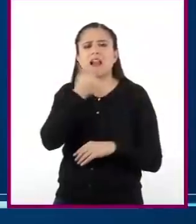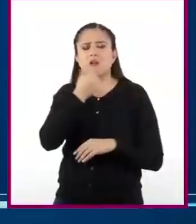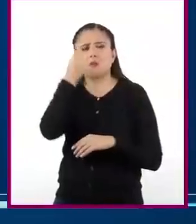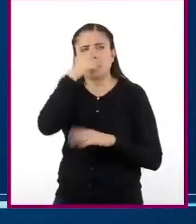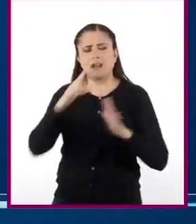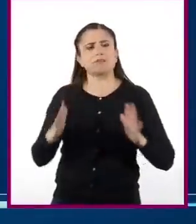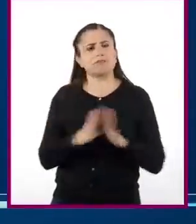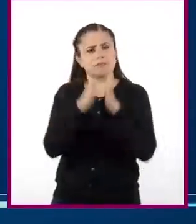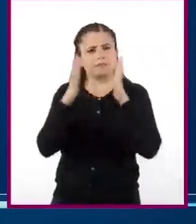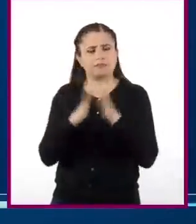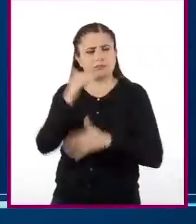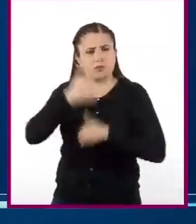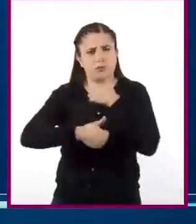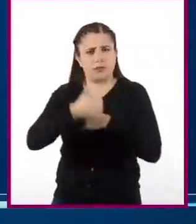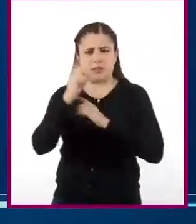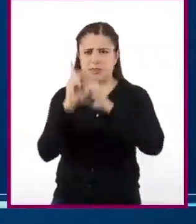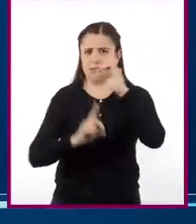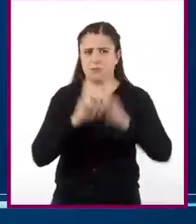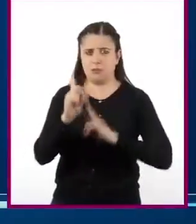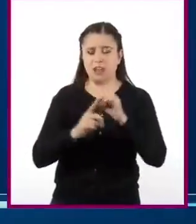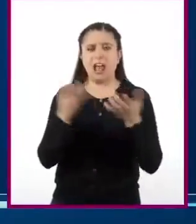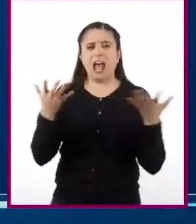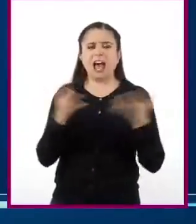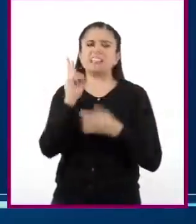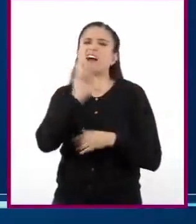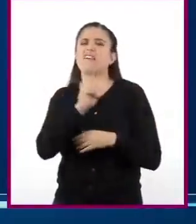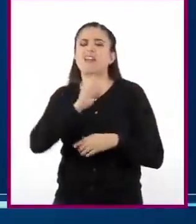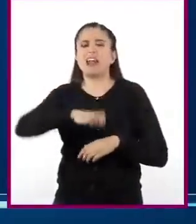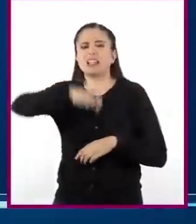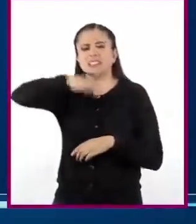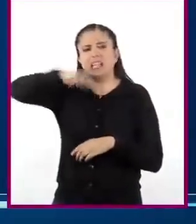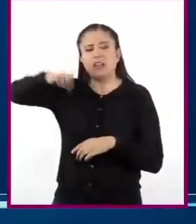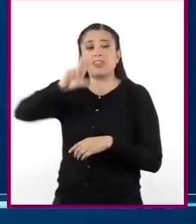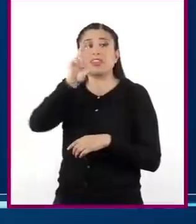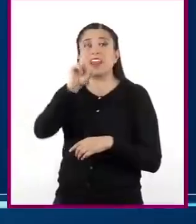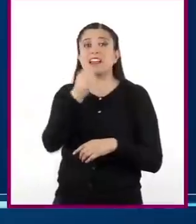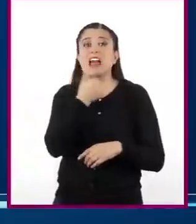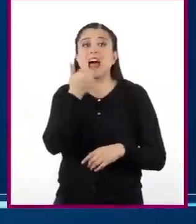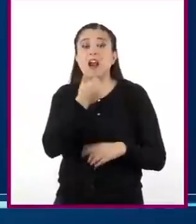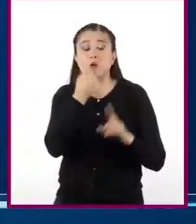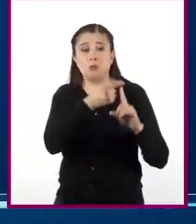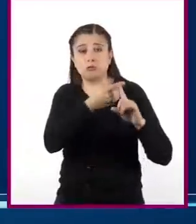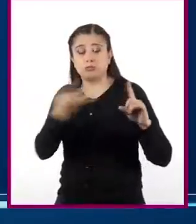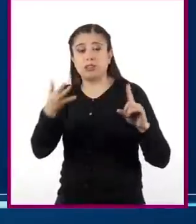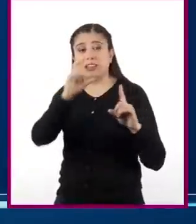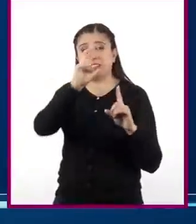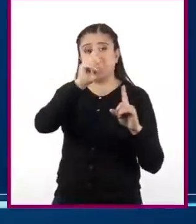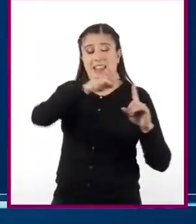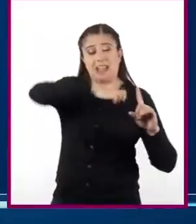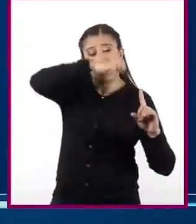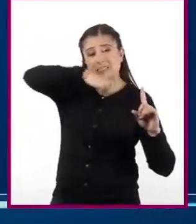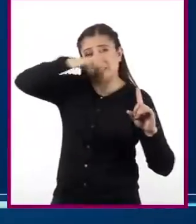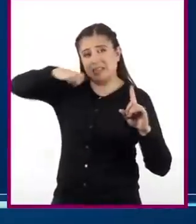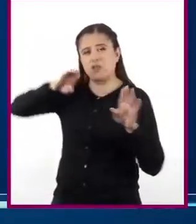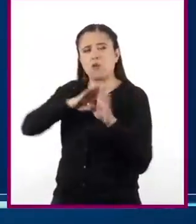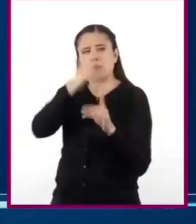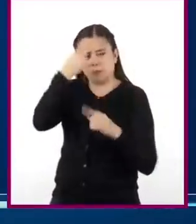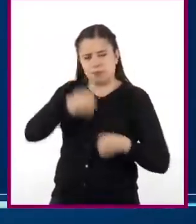competencia deportiva, así que se hizo la medición de la estatura de 30 estudiantes y se obtuvieron los siguientes